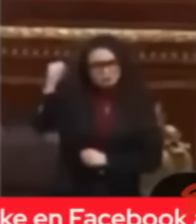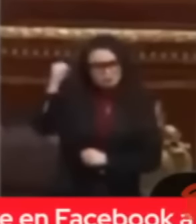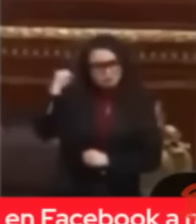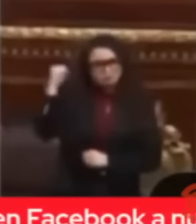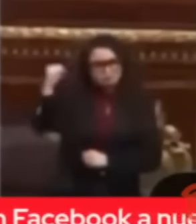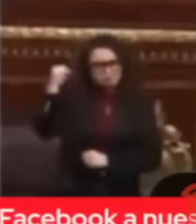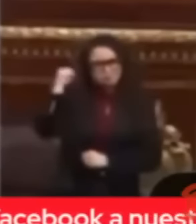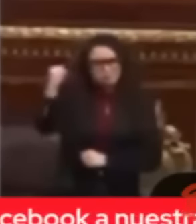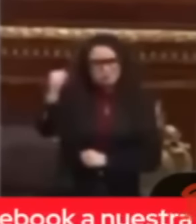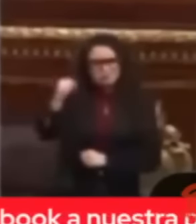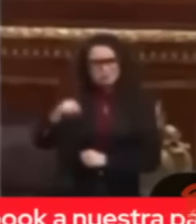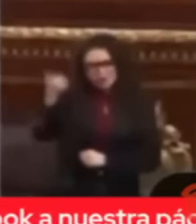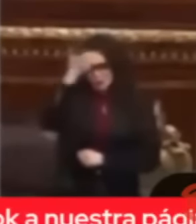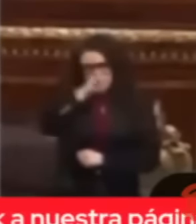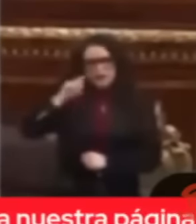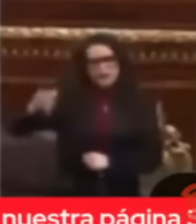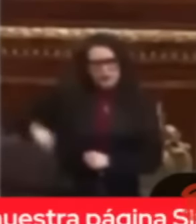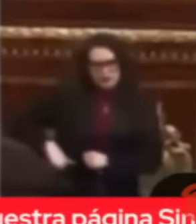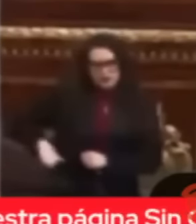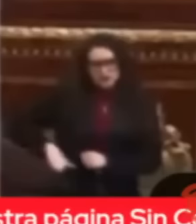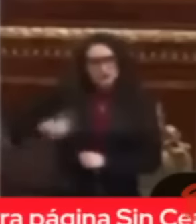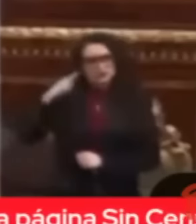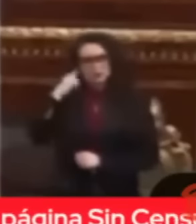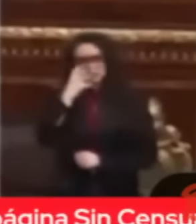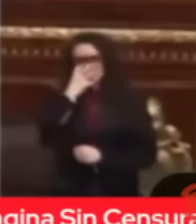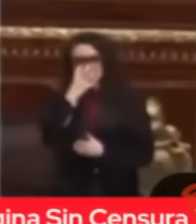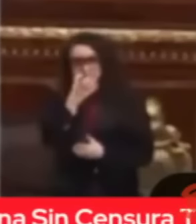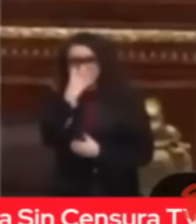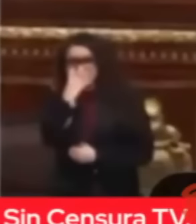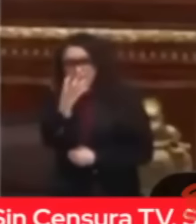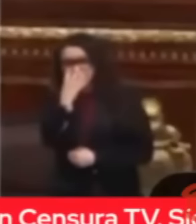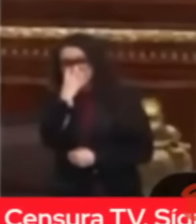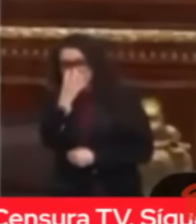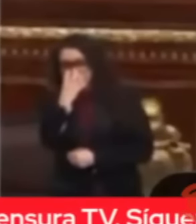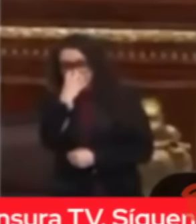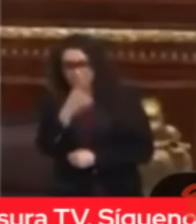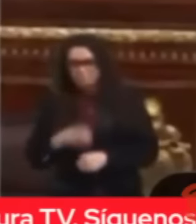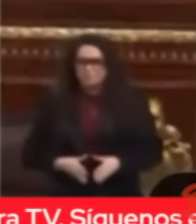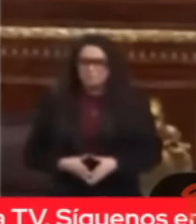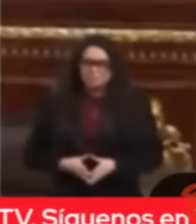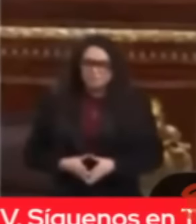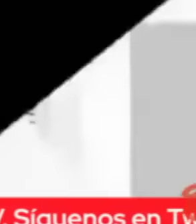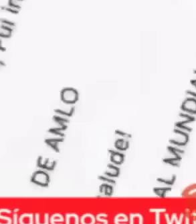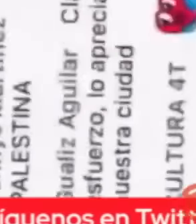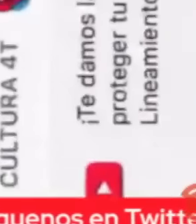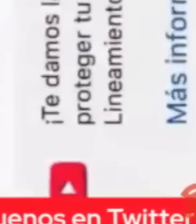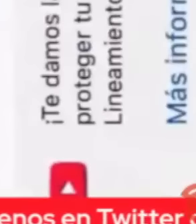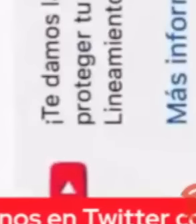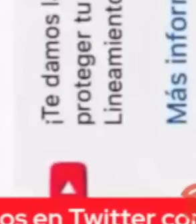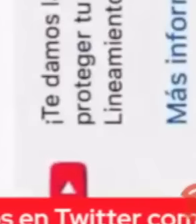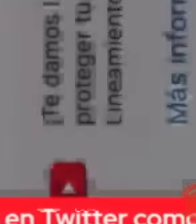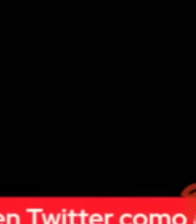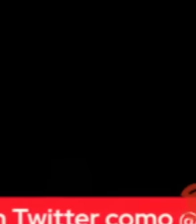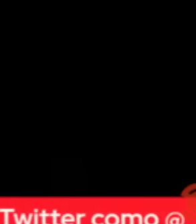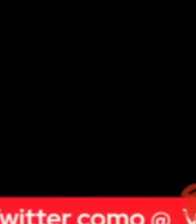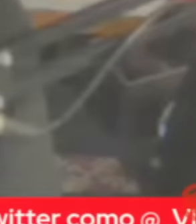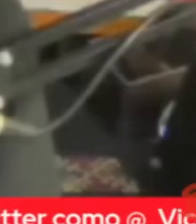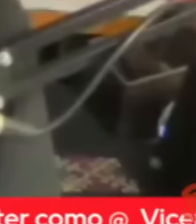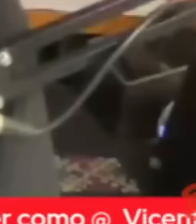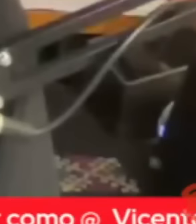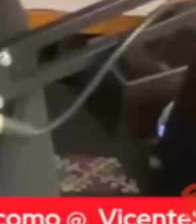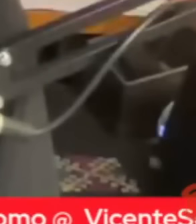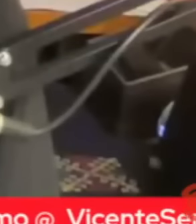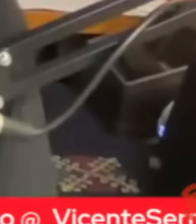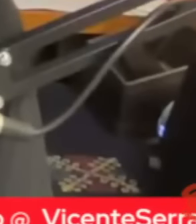Y curiosamente, este episodio que llamó la atención casi no figura en